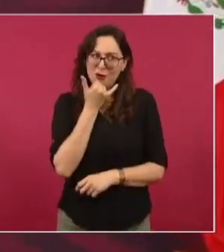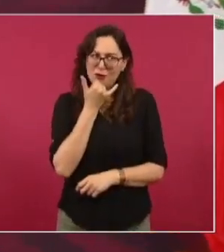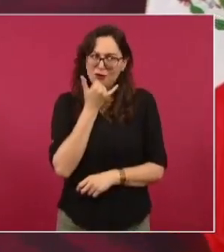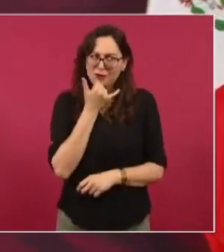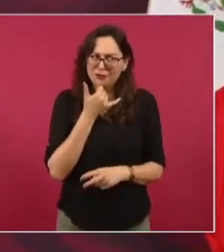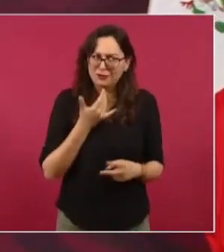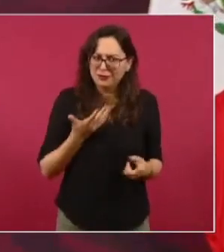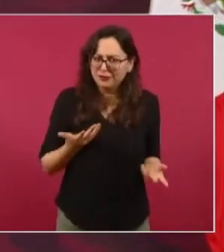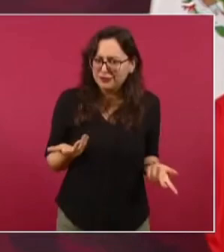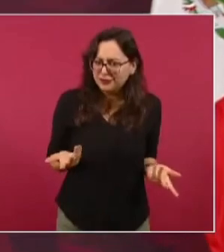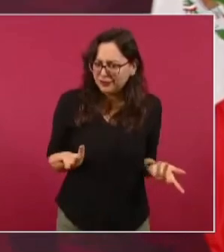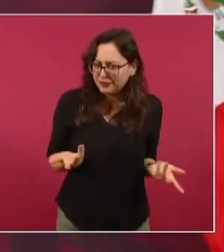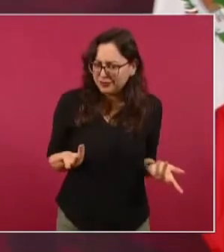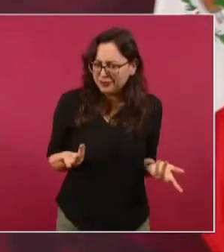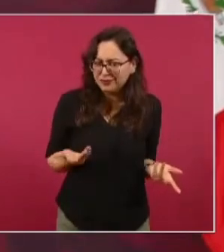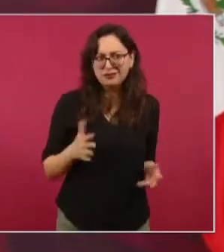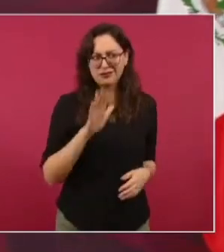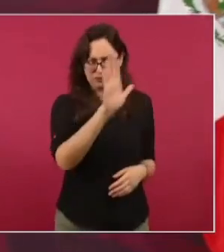ojalá